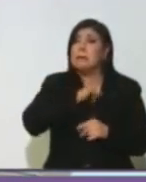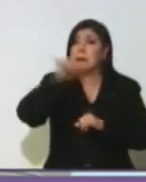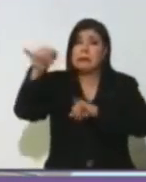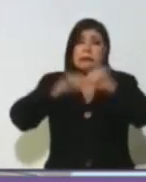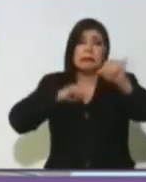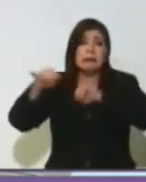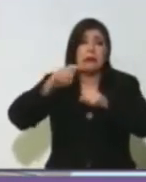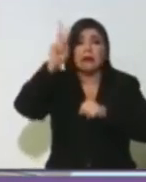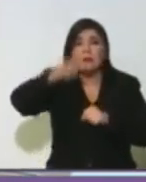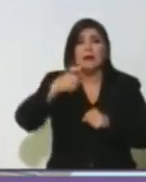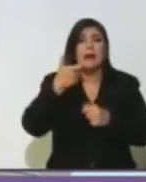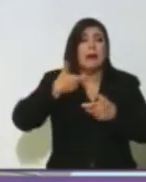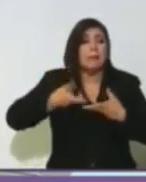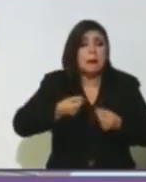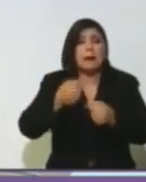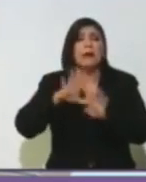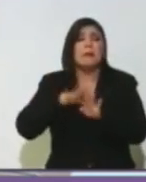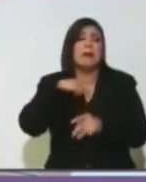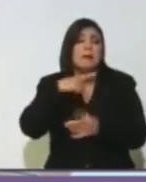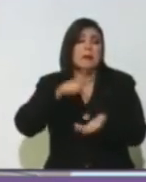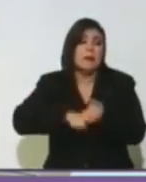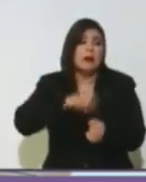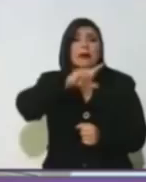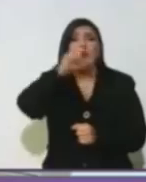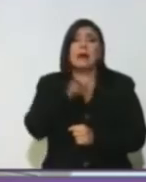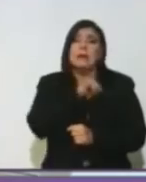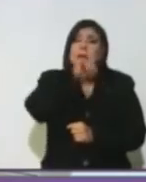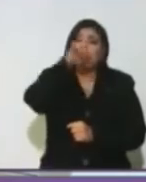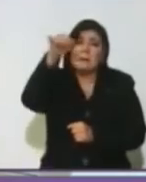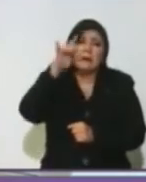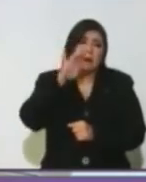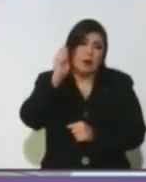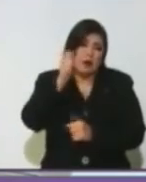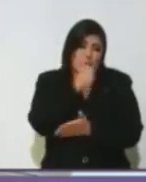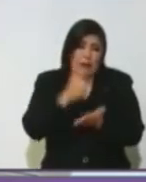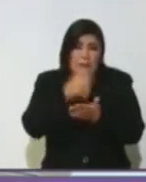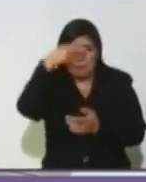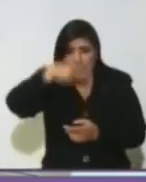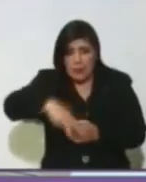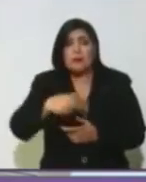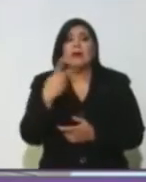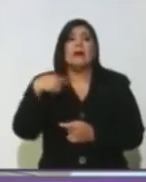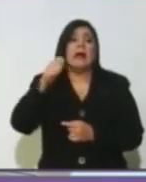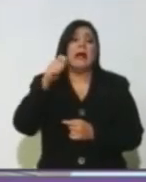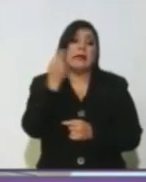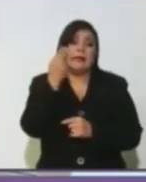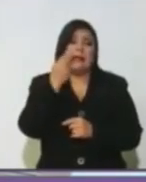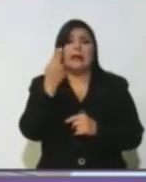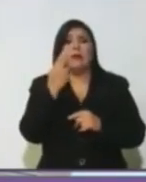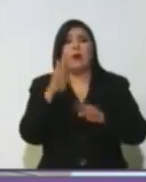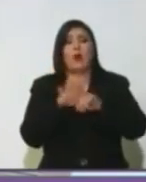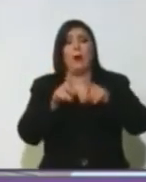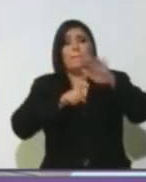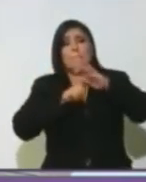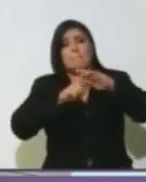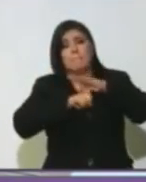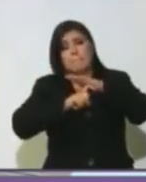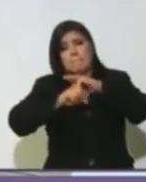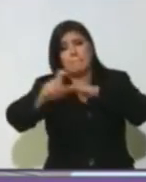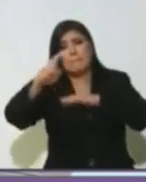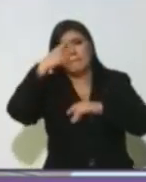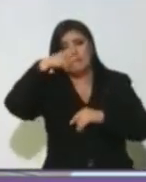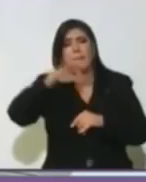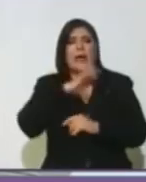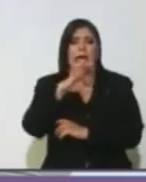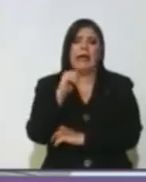las personas que viven en la parte alta de la ciudad de mexico y para ello es el cable bus 38 kilómetros de